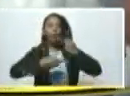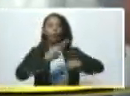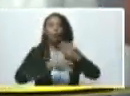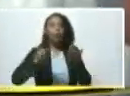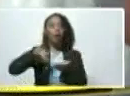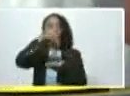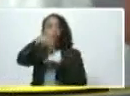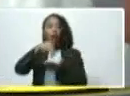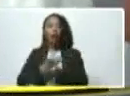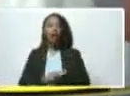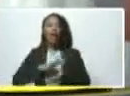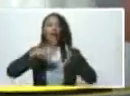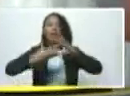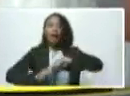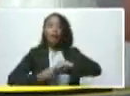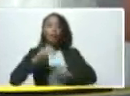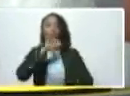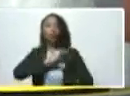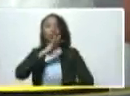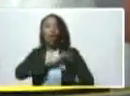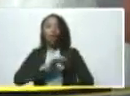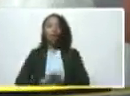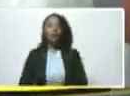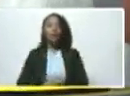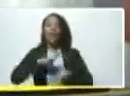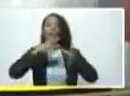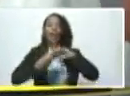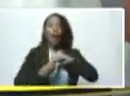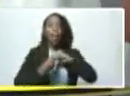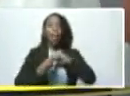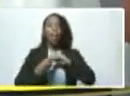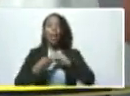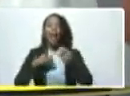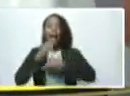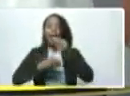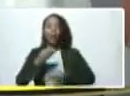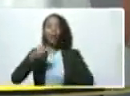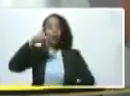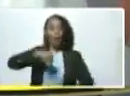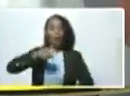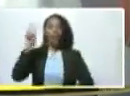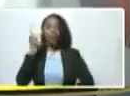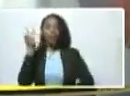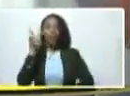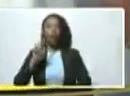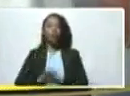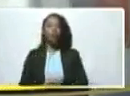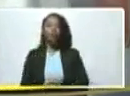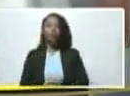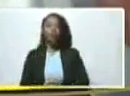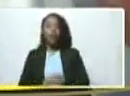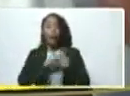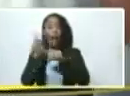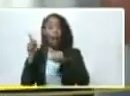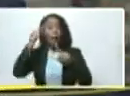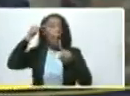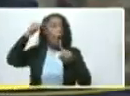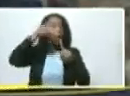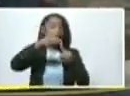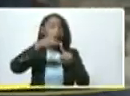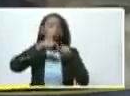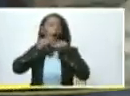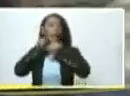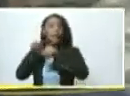nacional, CLAP soberano, CLAP Made in Venezuela. Entonces esa es la meta. La meta